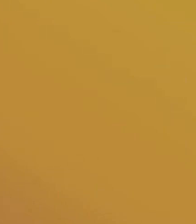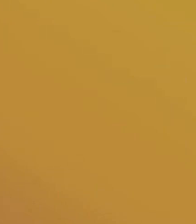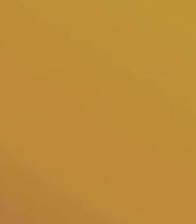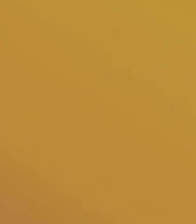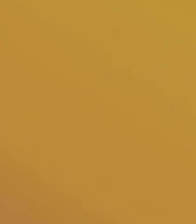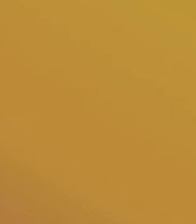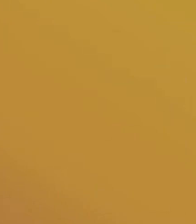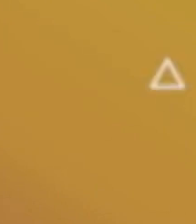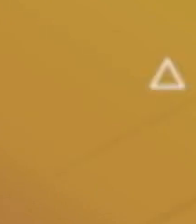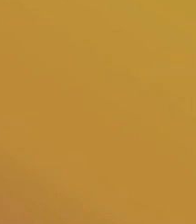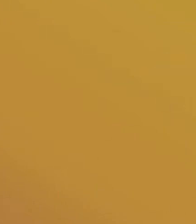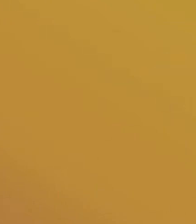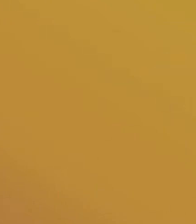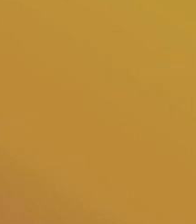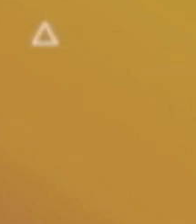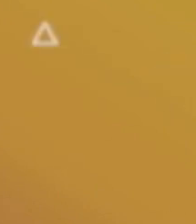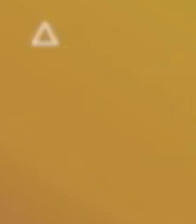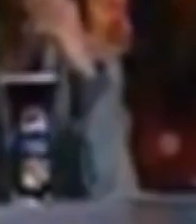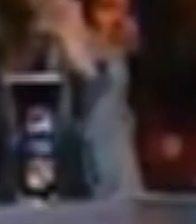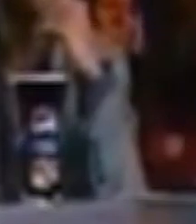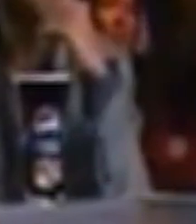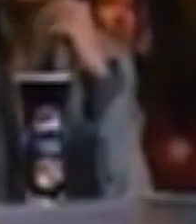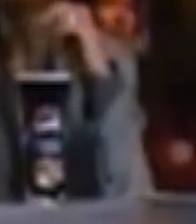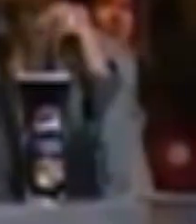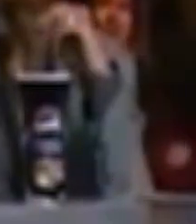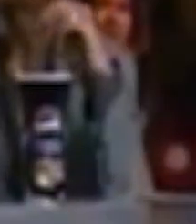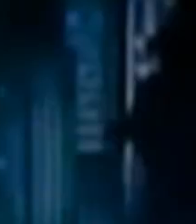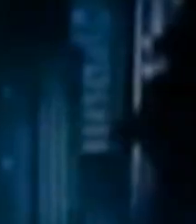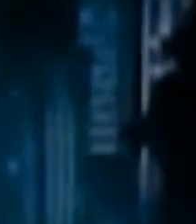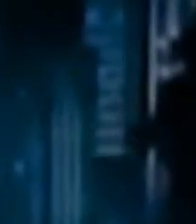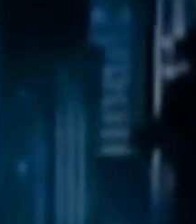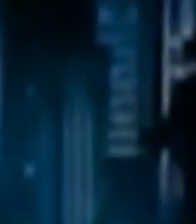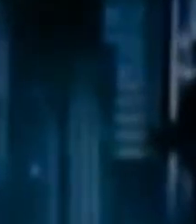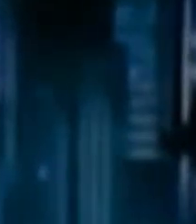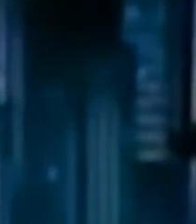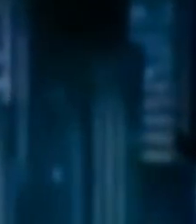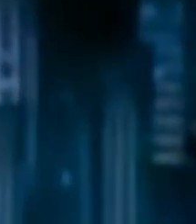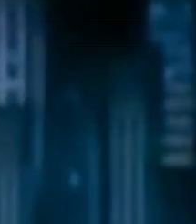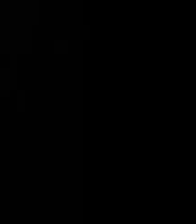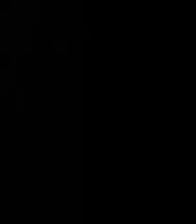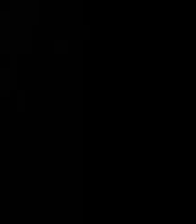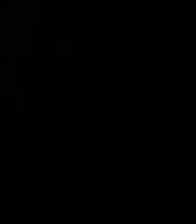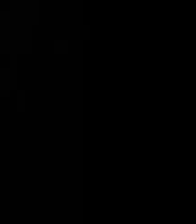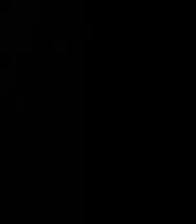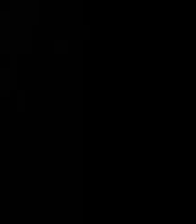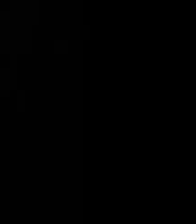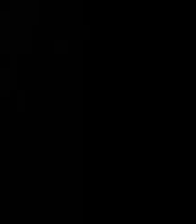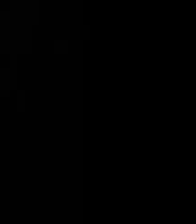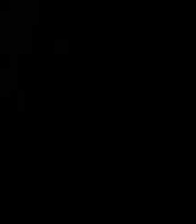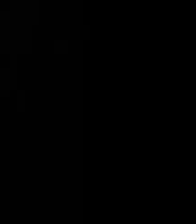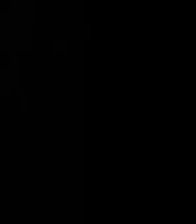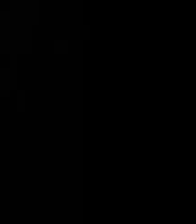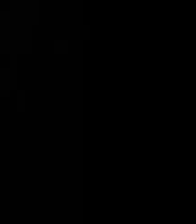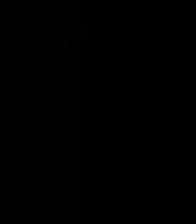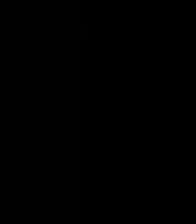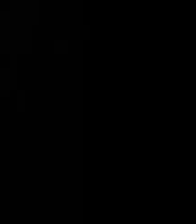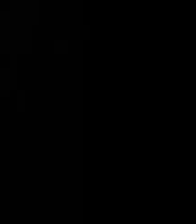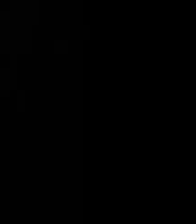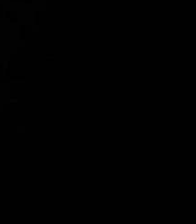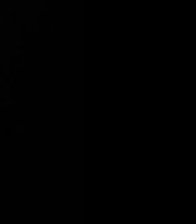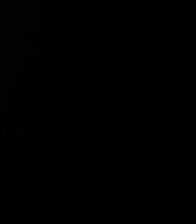en línea. CONAPE. La presión social. Muy difícil, el ambiente de